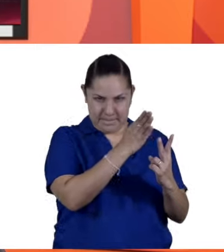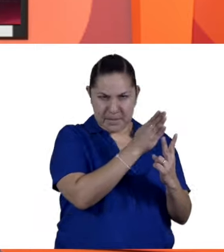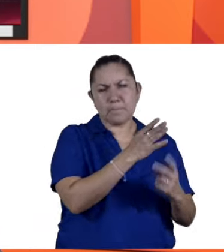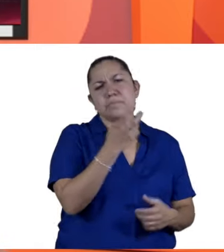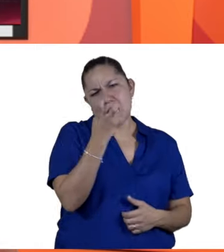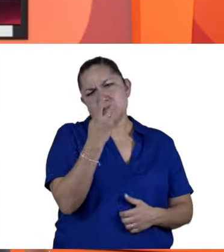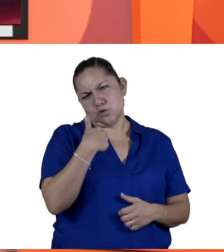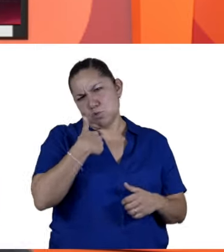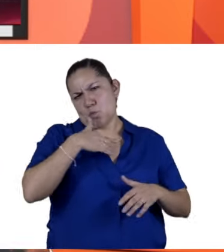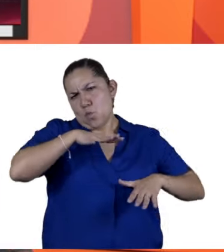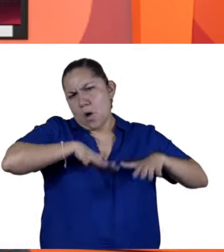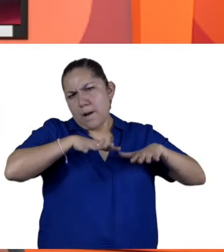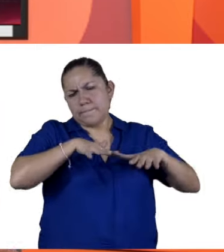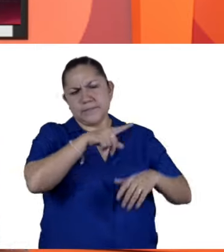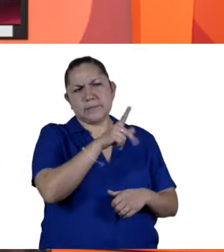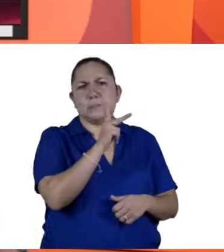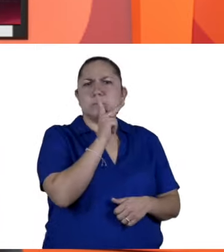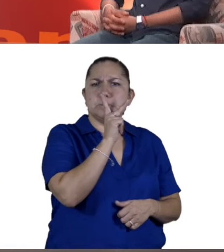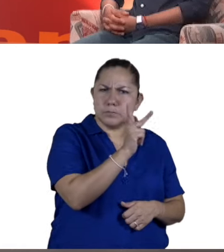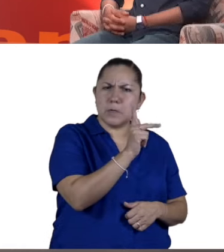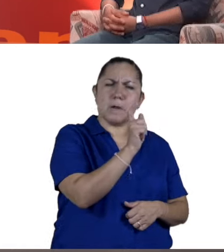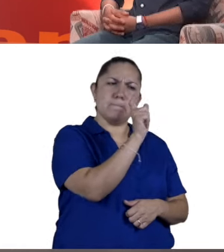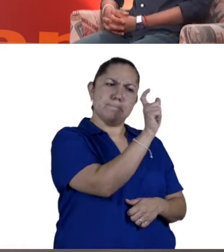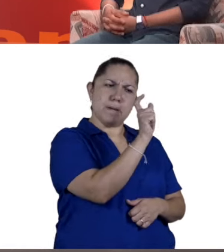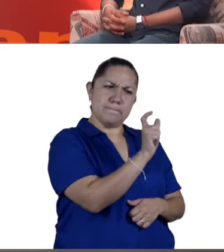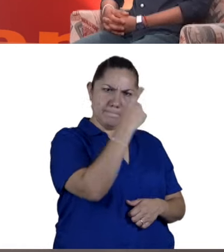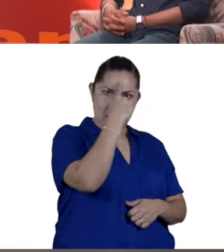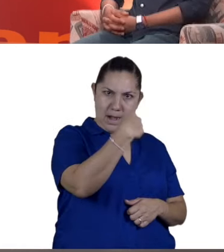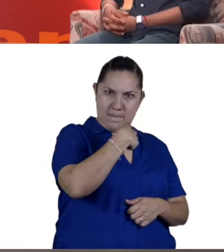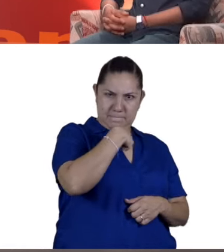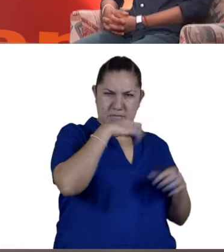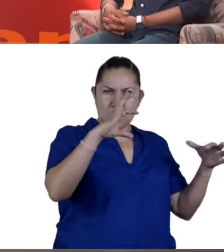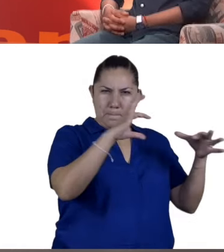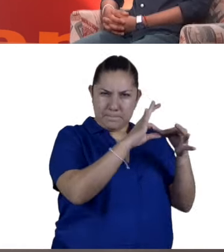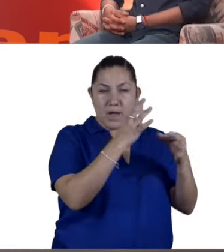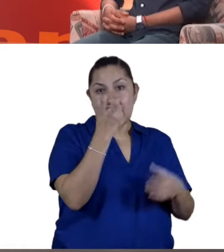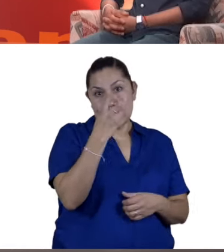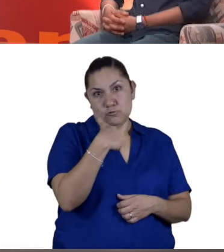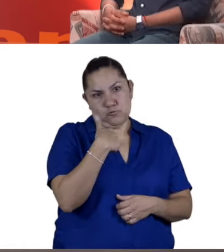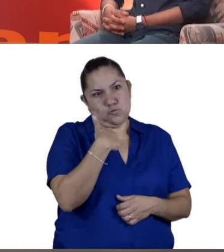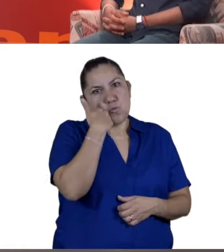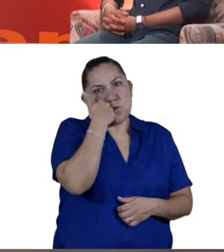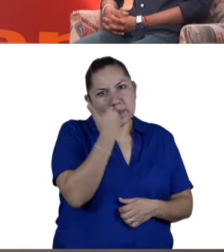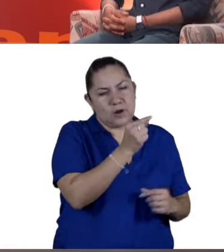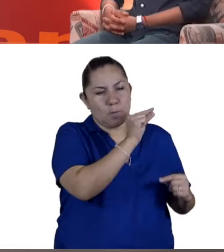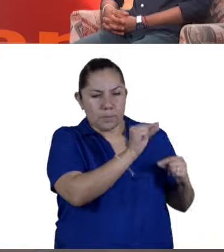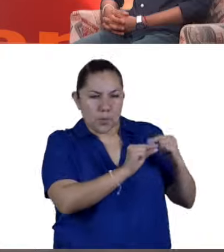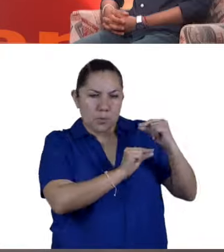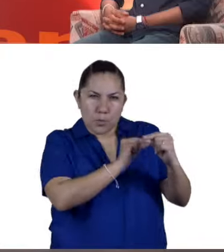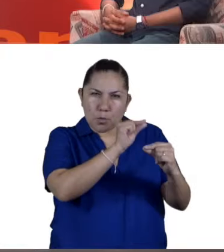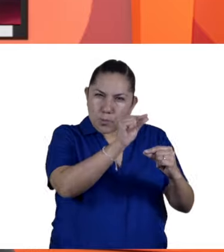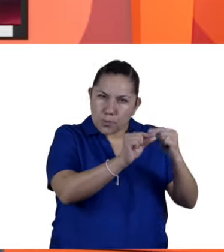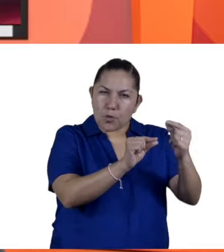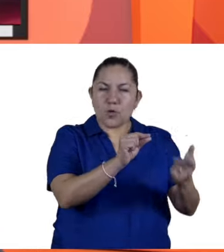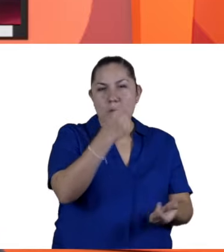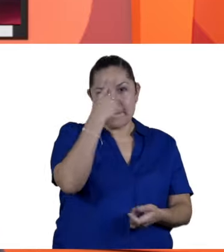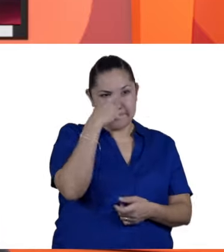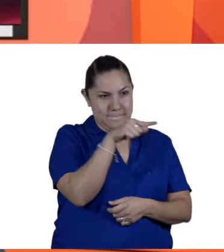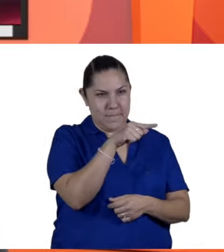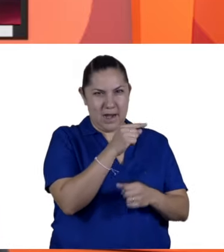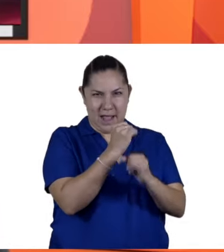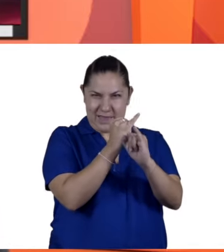pronombres y entonces mi idea fue empezar como poquito a poco como, no sé, poner mi firma